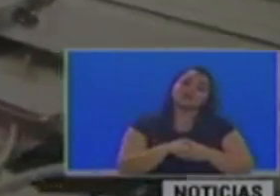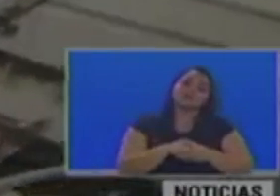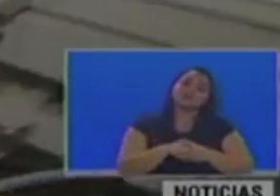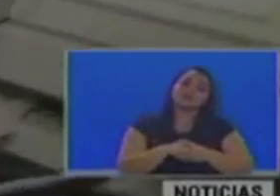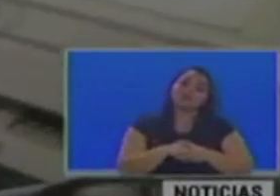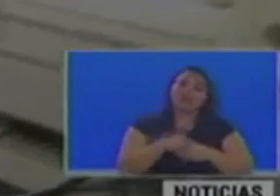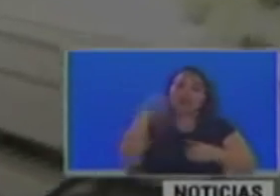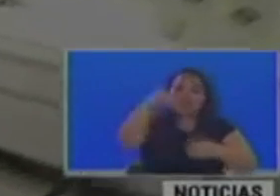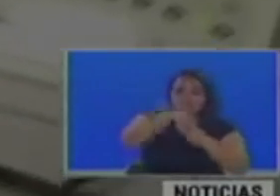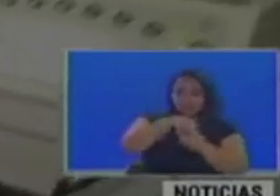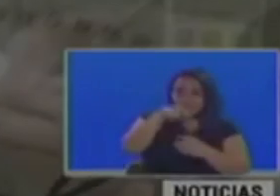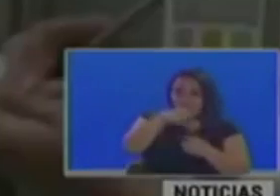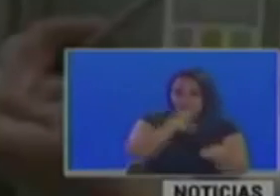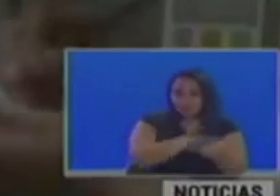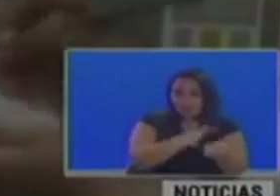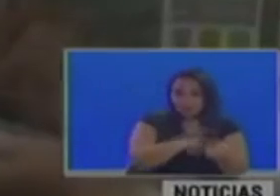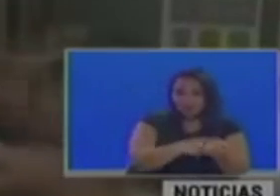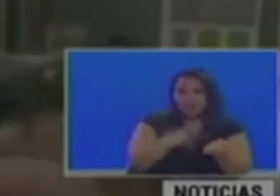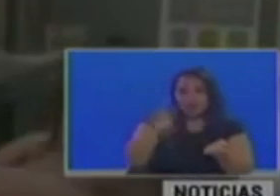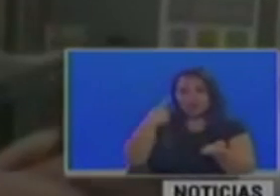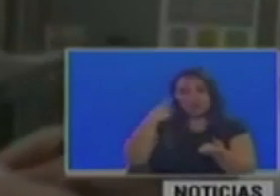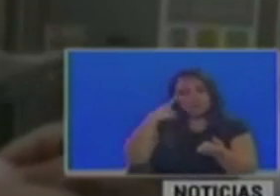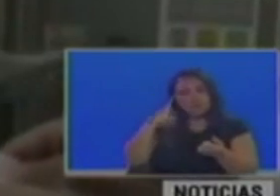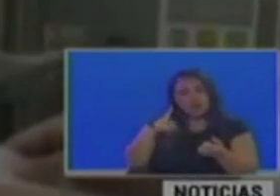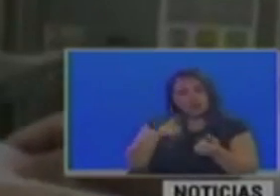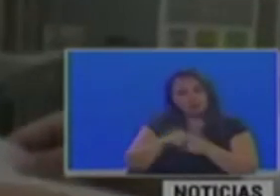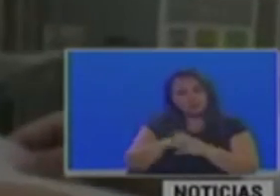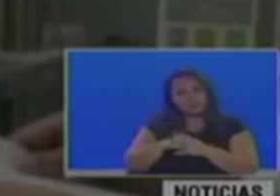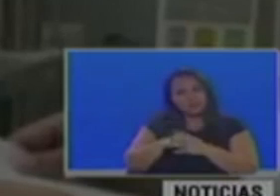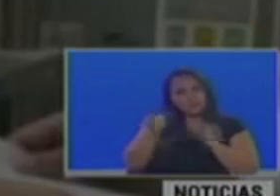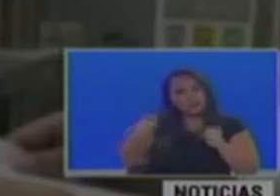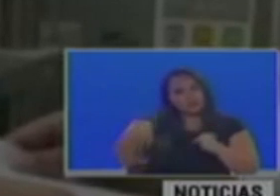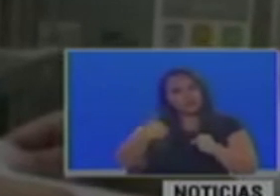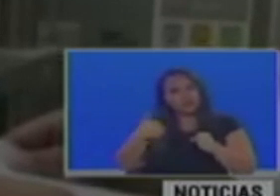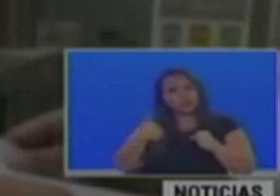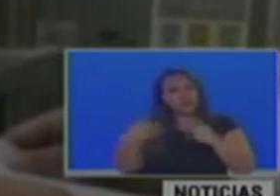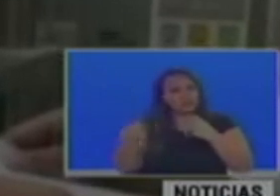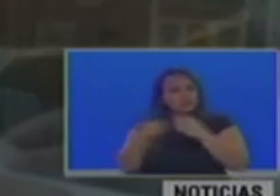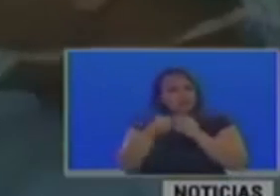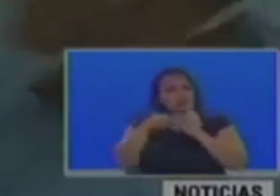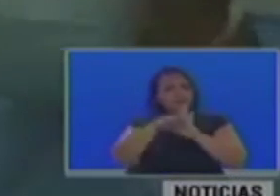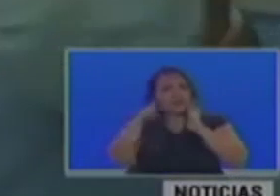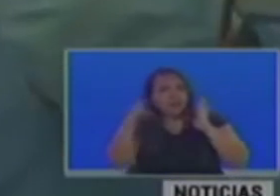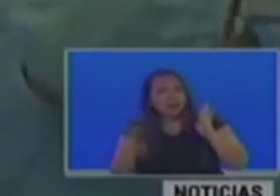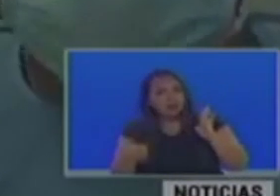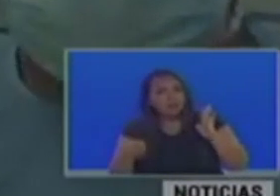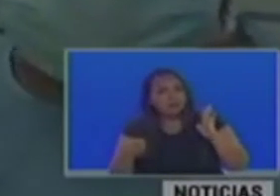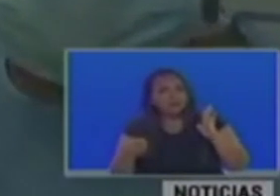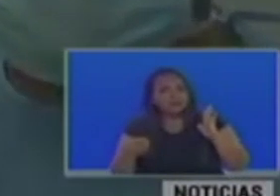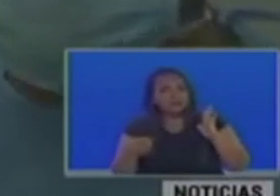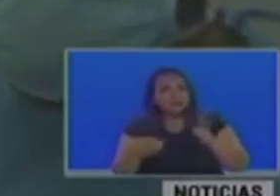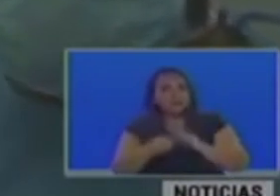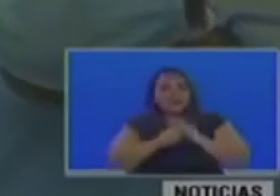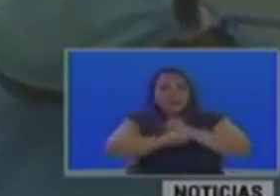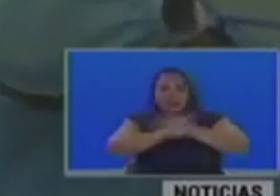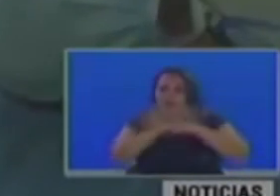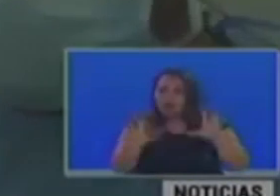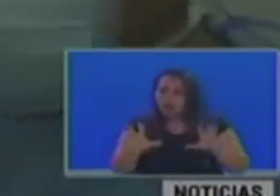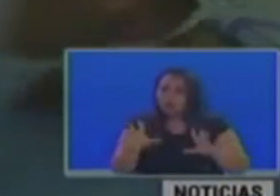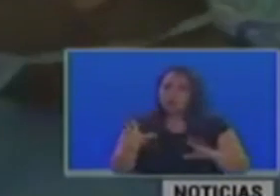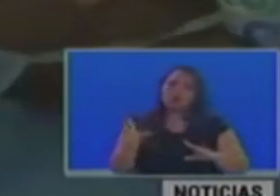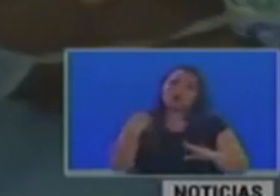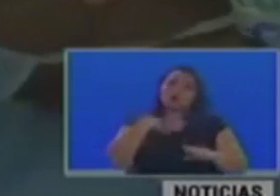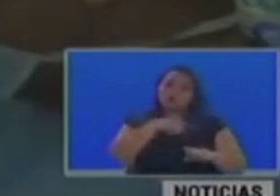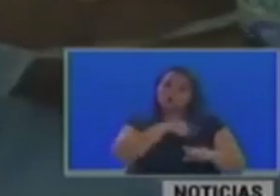este hospital para que cumplan sus horas de puerperio y poder tener más camas para recibir pacientes de alto riesgo. Y por supuesto, nosotros en el